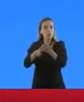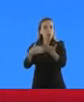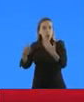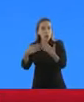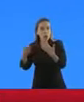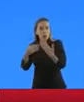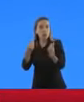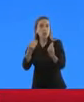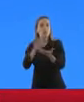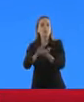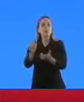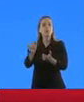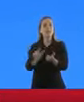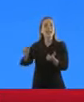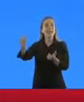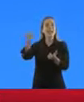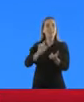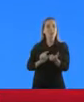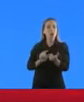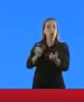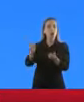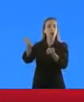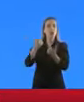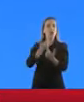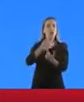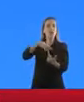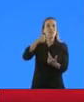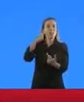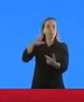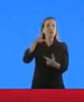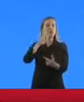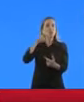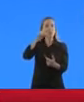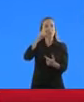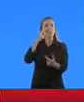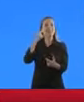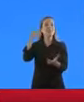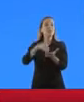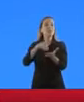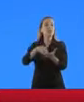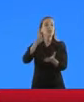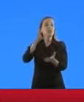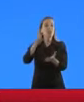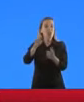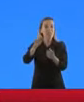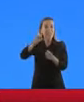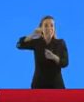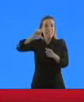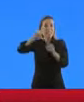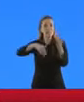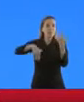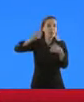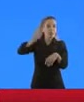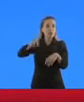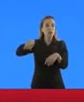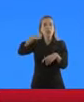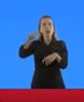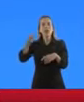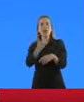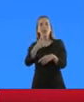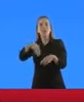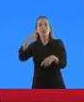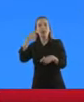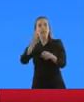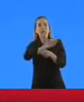asuma la presidencia y sea la presidente en el momento que se desarrolla la